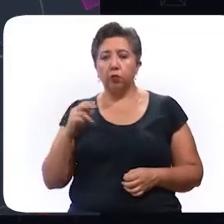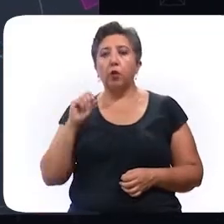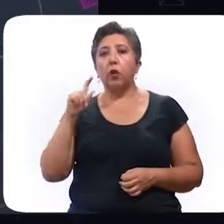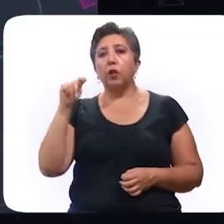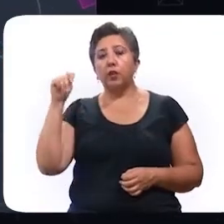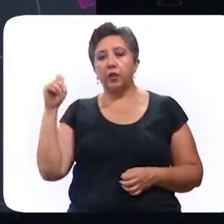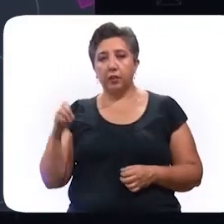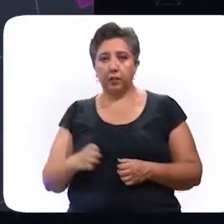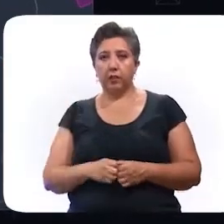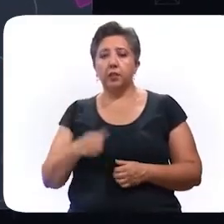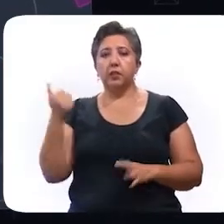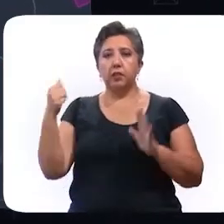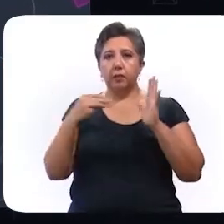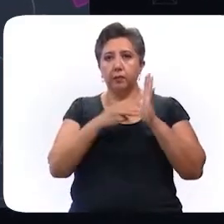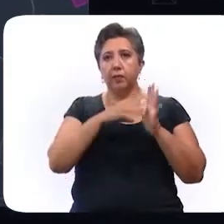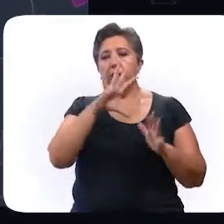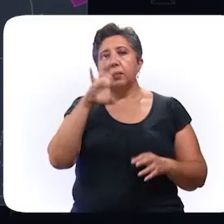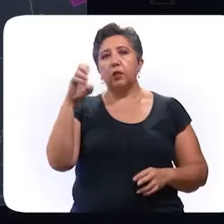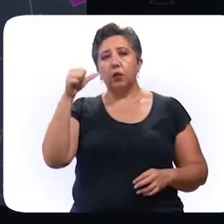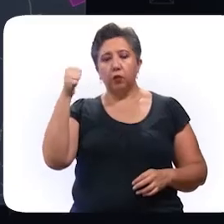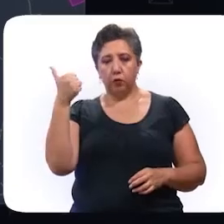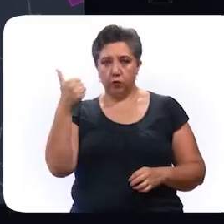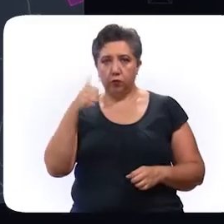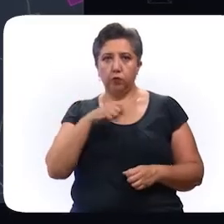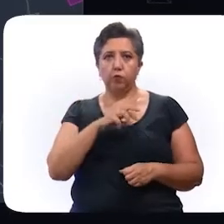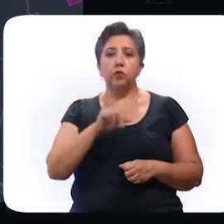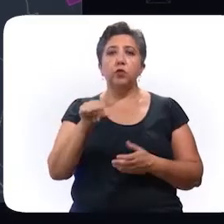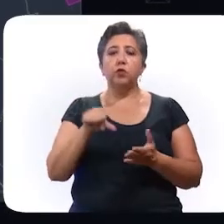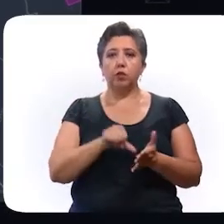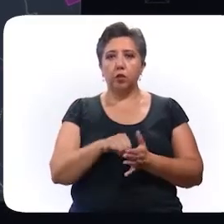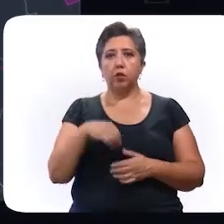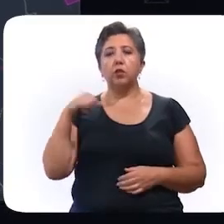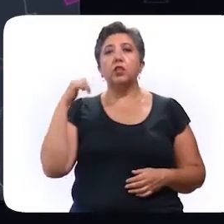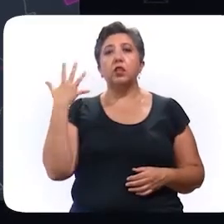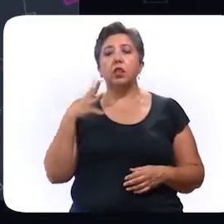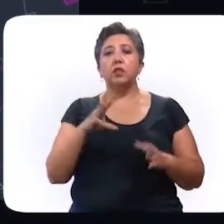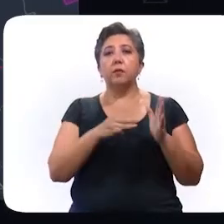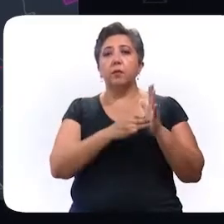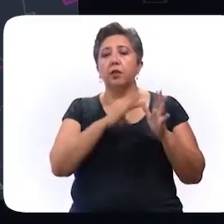16.724 en la zona oriente, 6.511 en la zona centro,